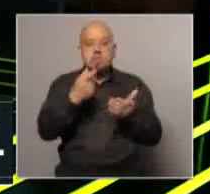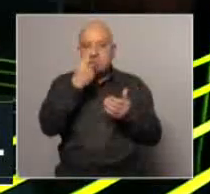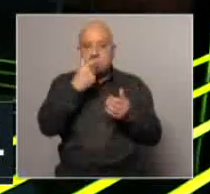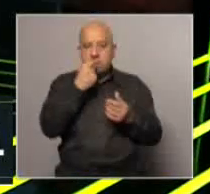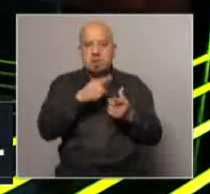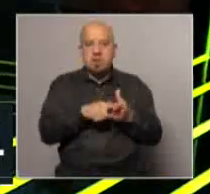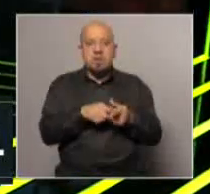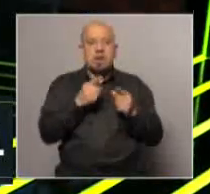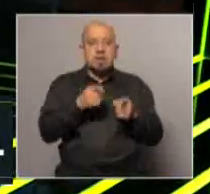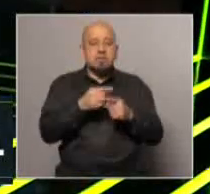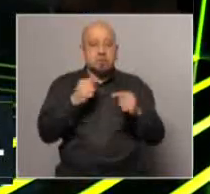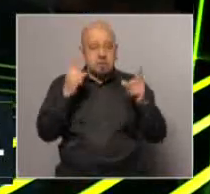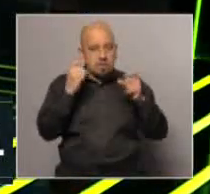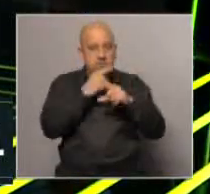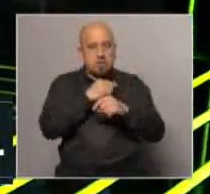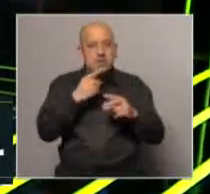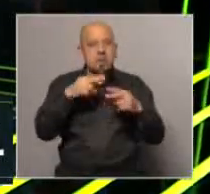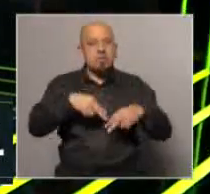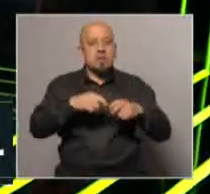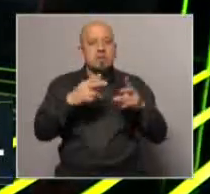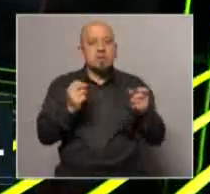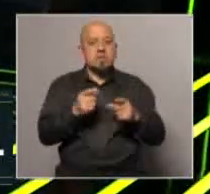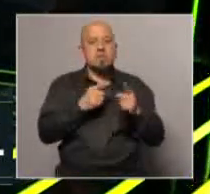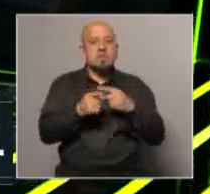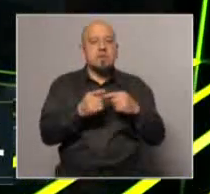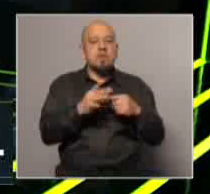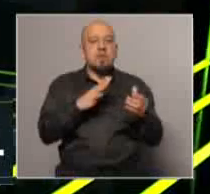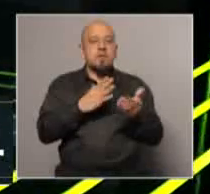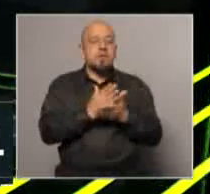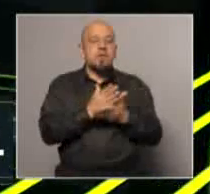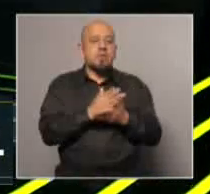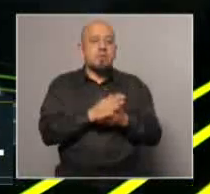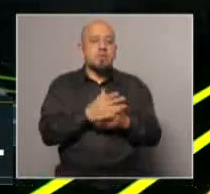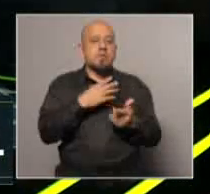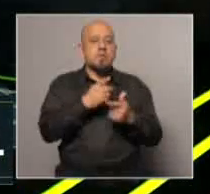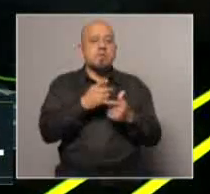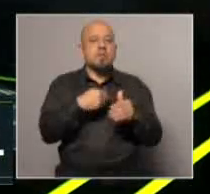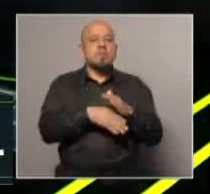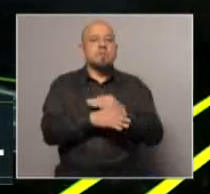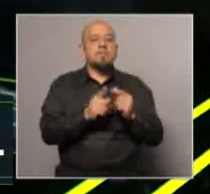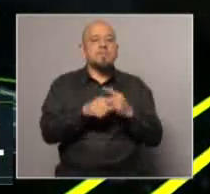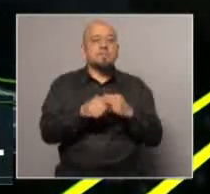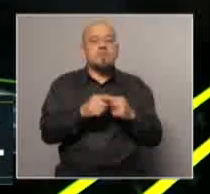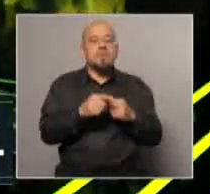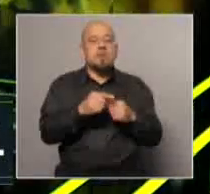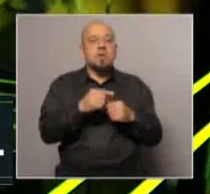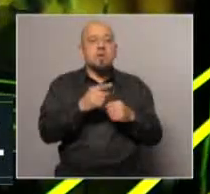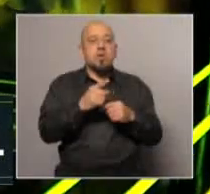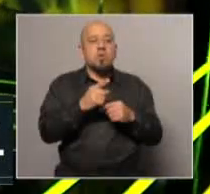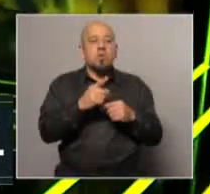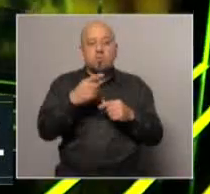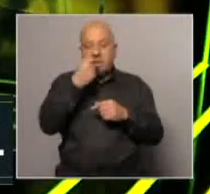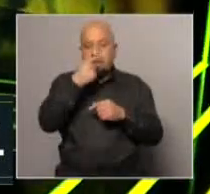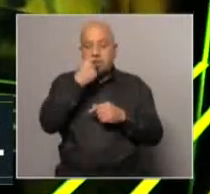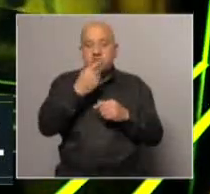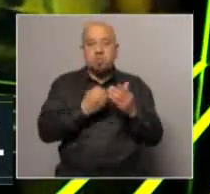Entonces eso dificulta de alguna manera la investigación. Pero en todo caso es la dificultad que hay siempre que uno va a introducir un fármaco nuevo o una medicación